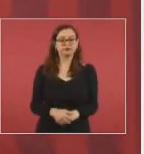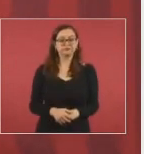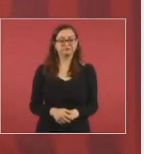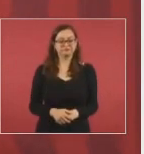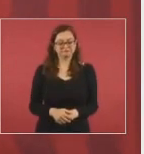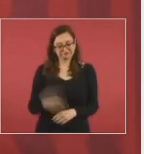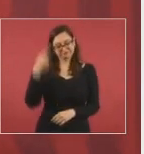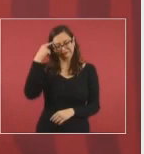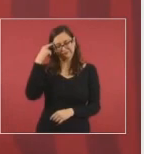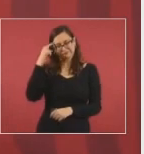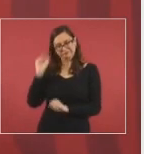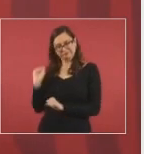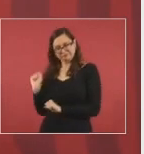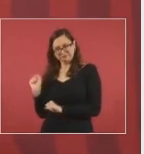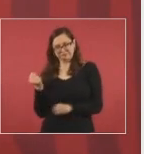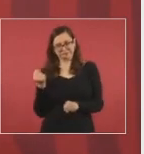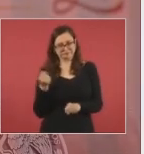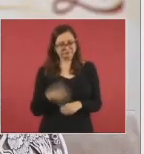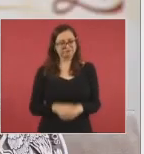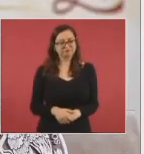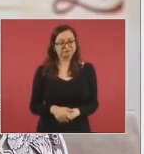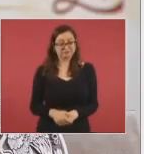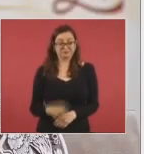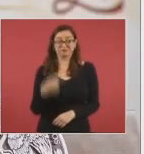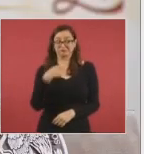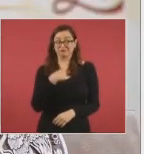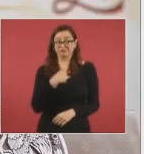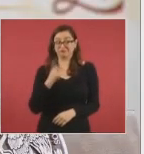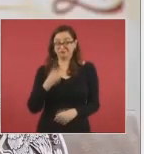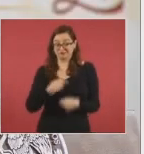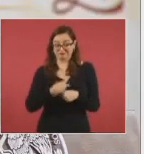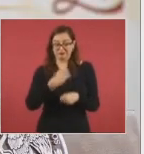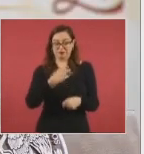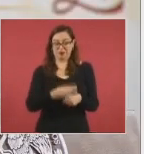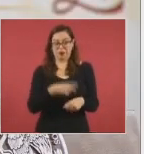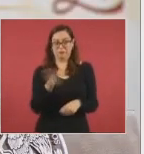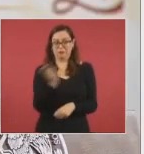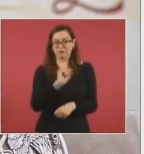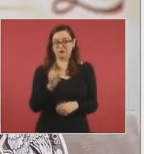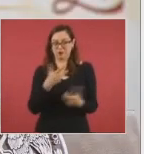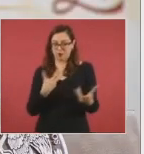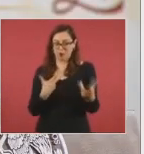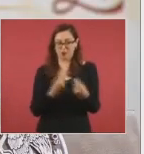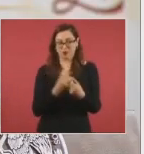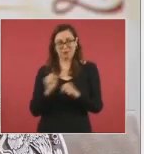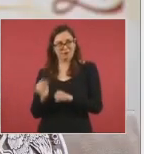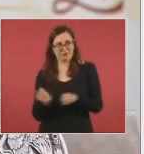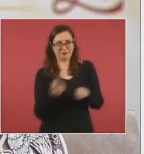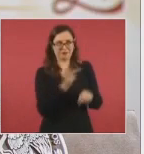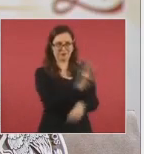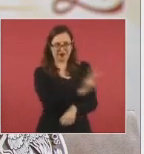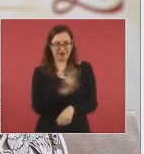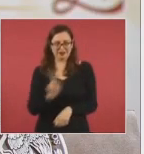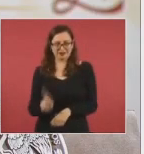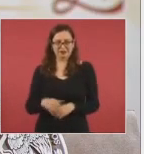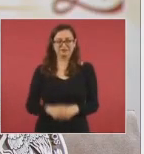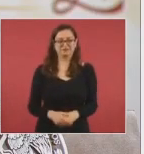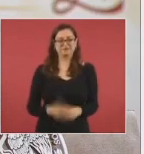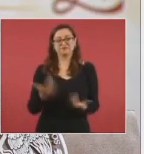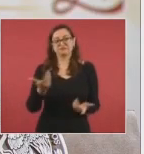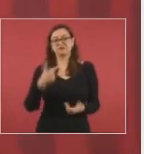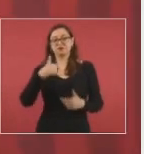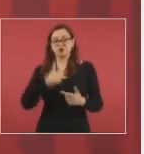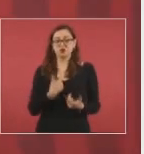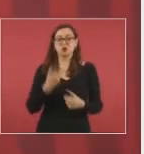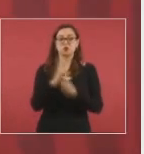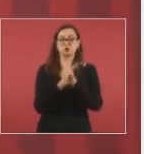No fue una gota, fue un chorro, me dijo por teléfono en una breve conversación el viernes, un día después de su división.